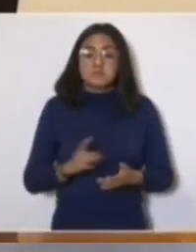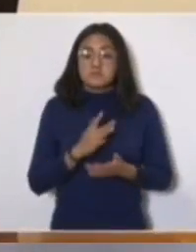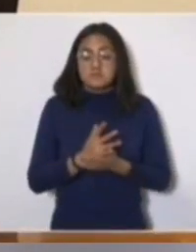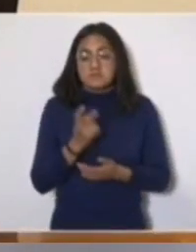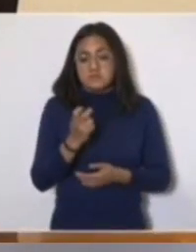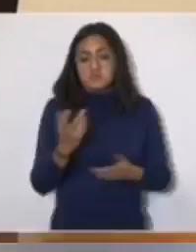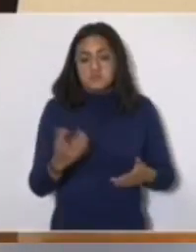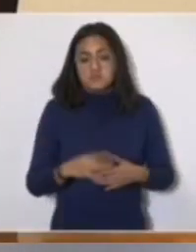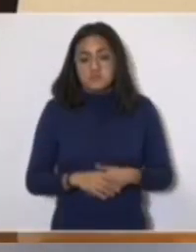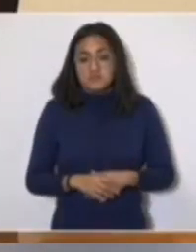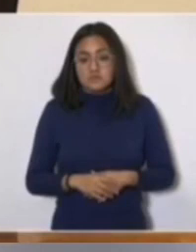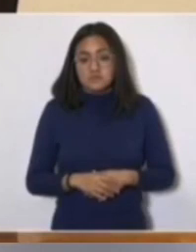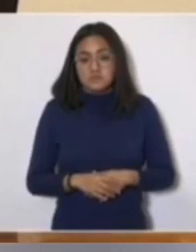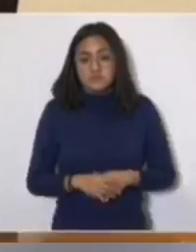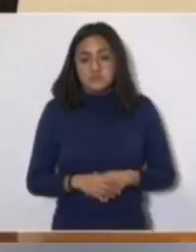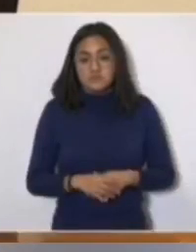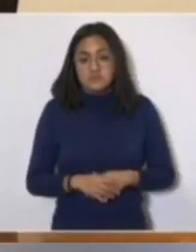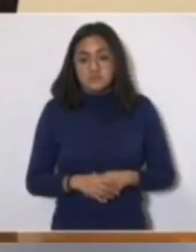así